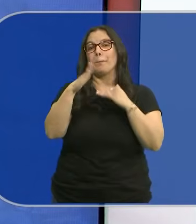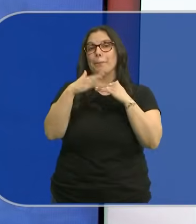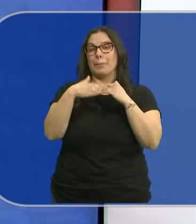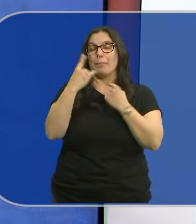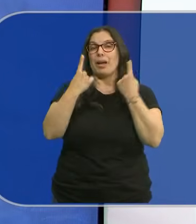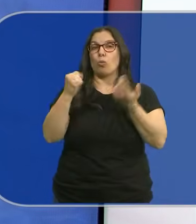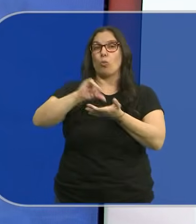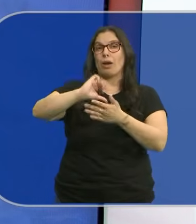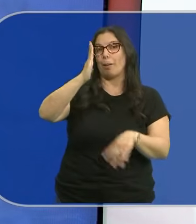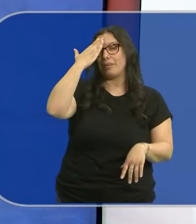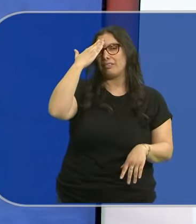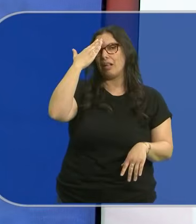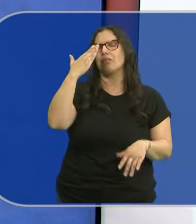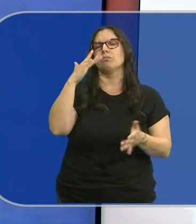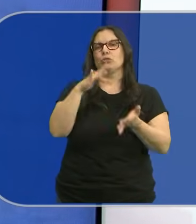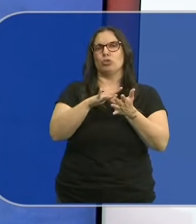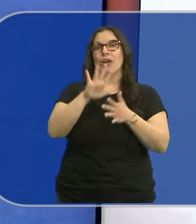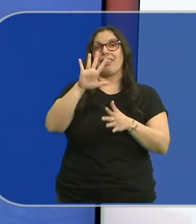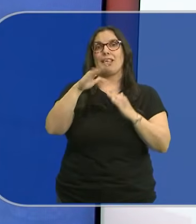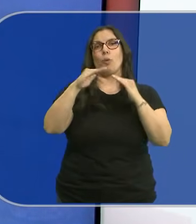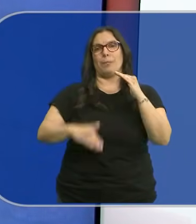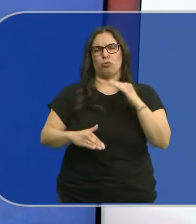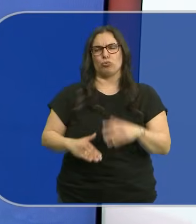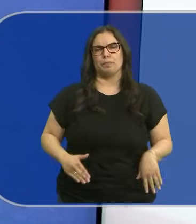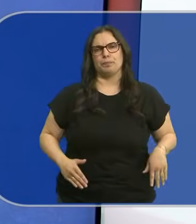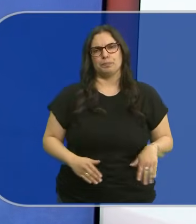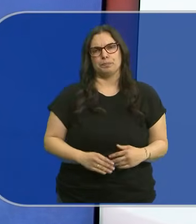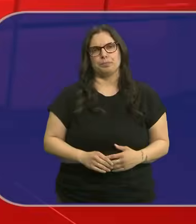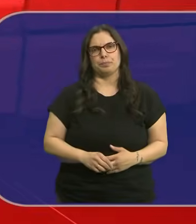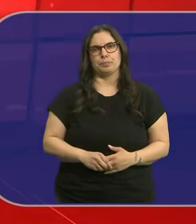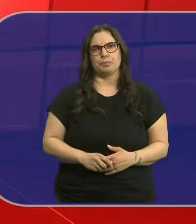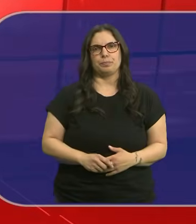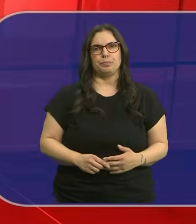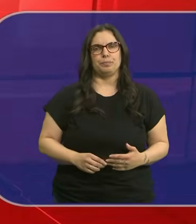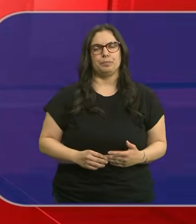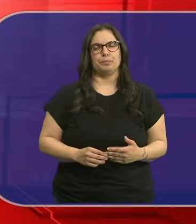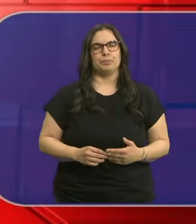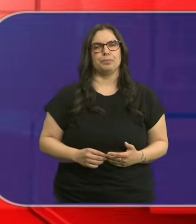mínimas en algunas capitales se van a quedar incluso por debajo de los 5 grados.